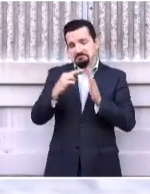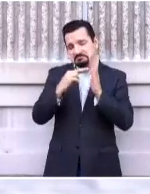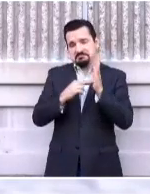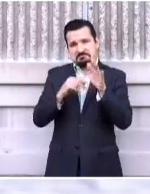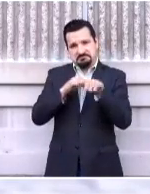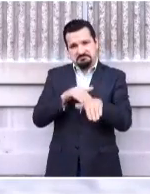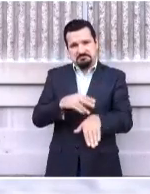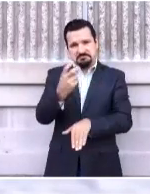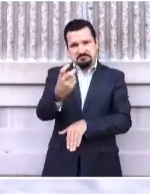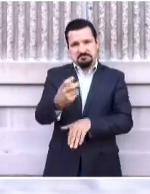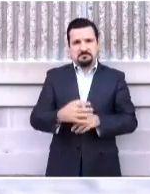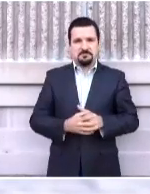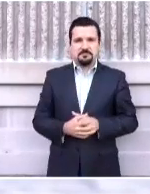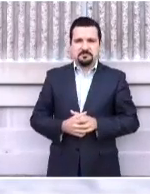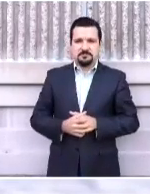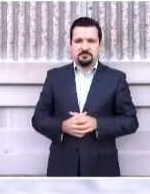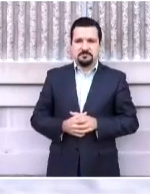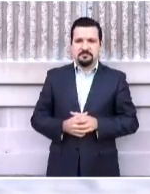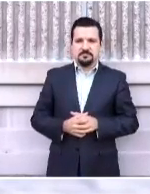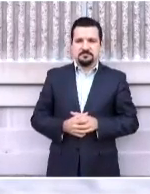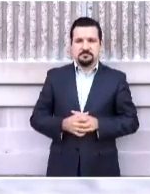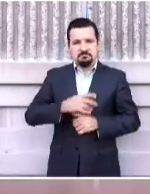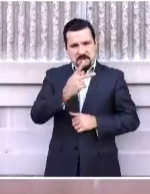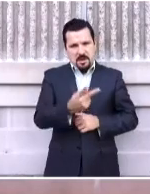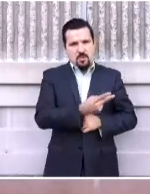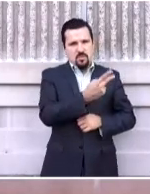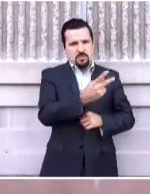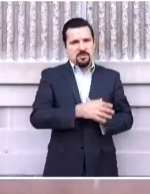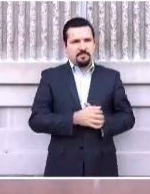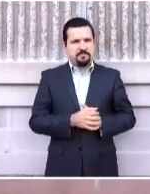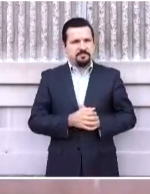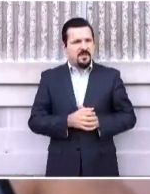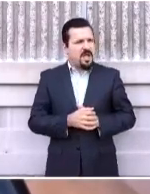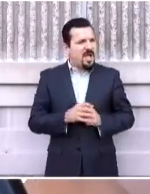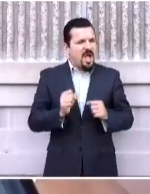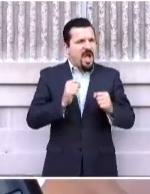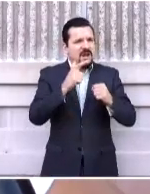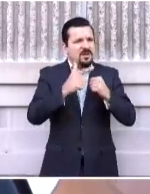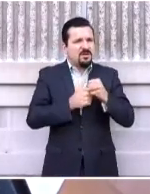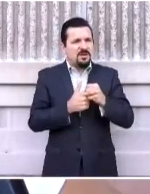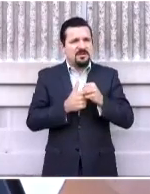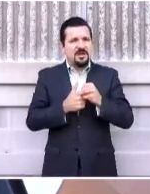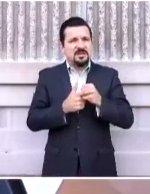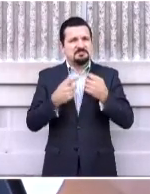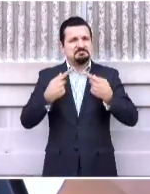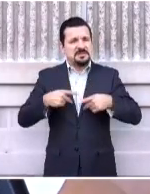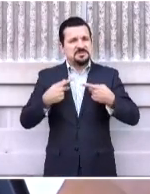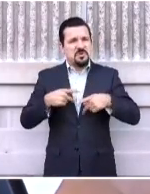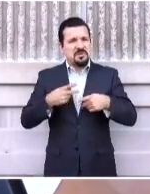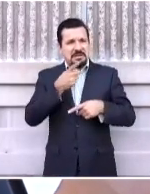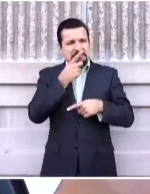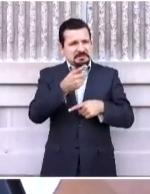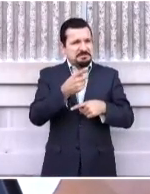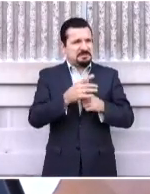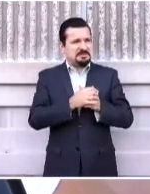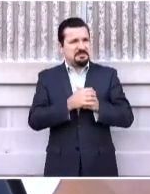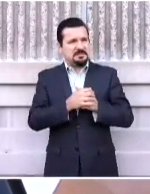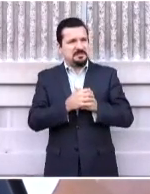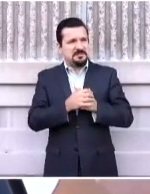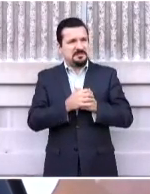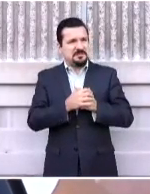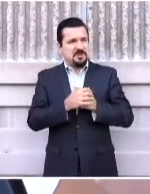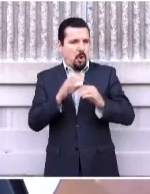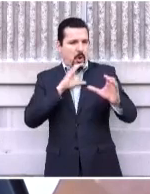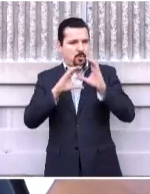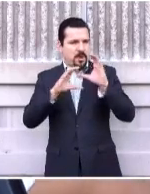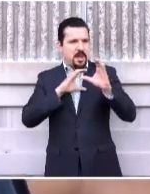más importantes. En alguno de los reportes que dan de comunicación, hablaban de la contratación de algunos hoteles para